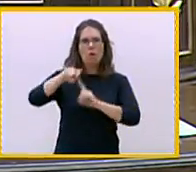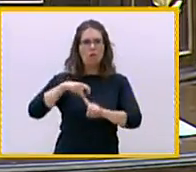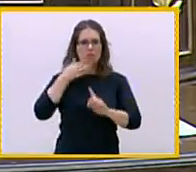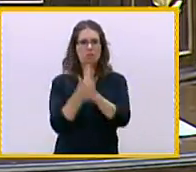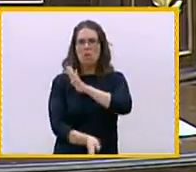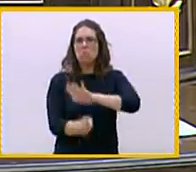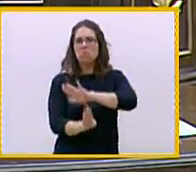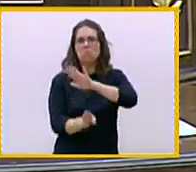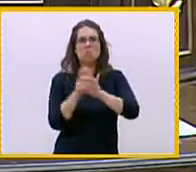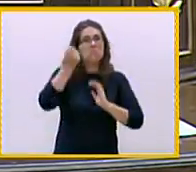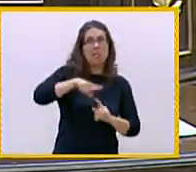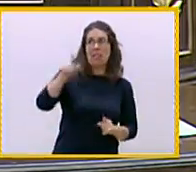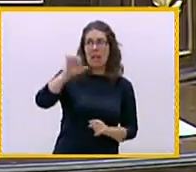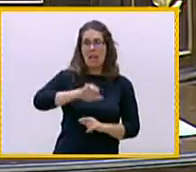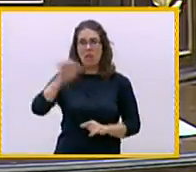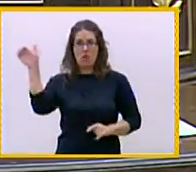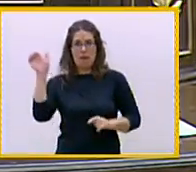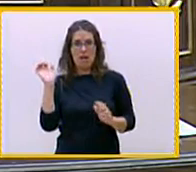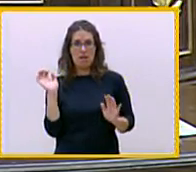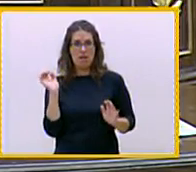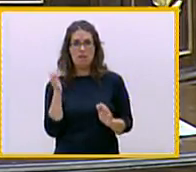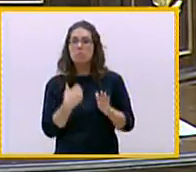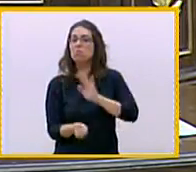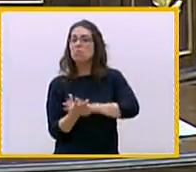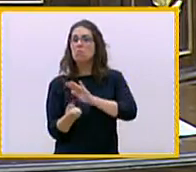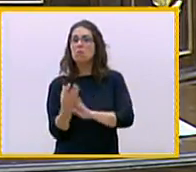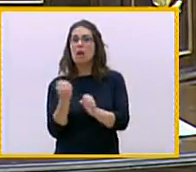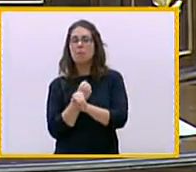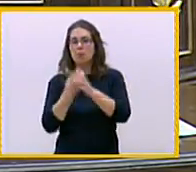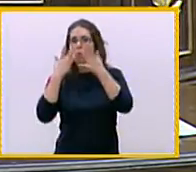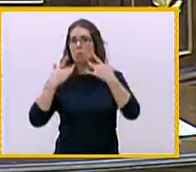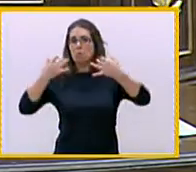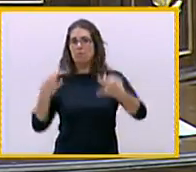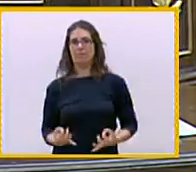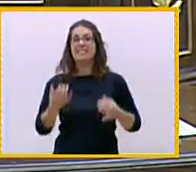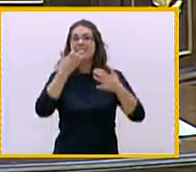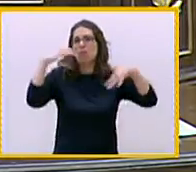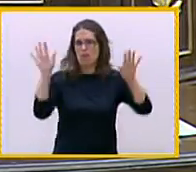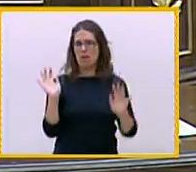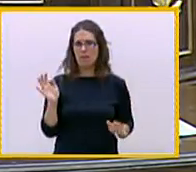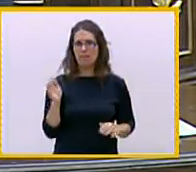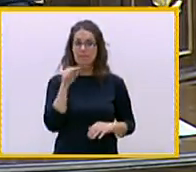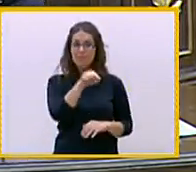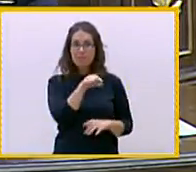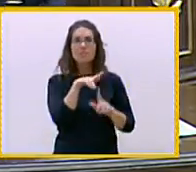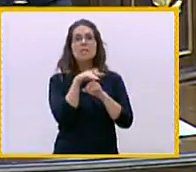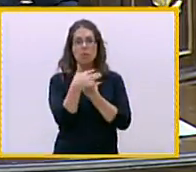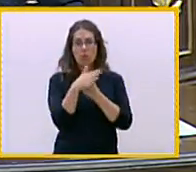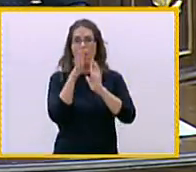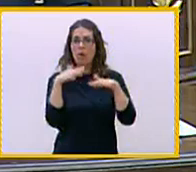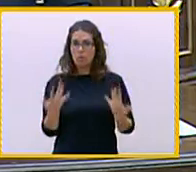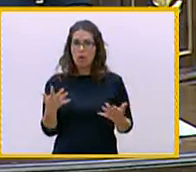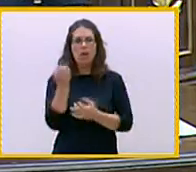europeo, y estaríamos creando empleo de manera neta. Esta es, señorías, la situación en que se encuentra la economía